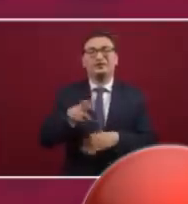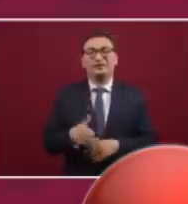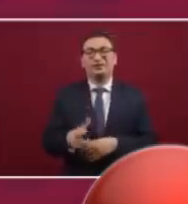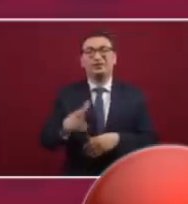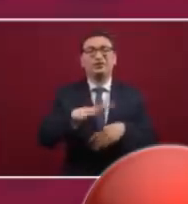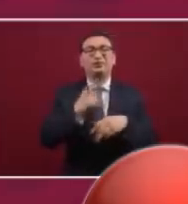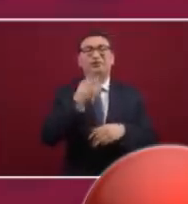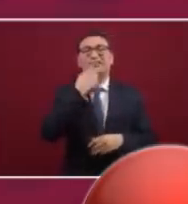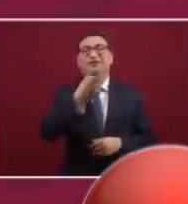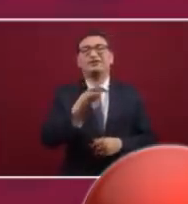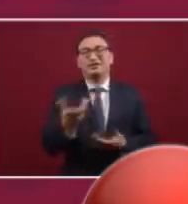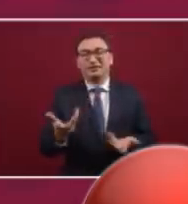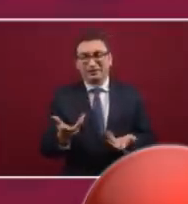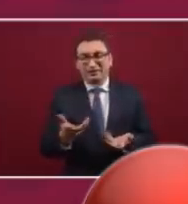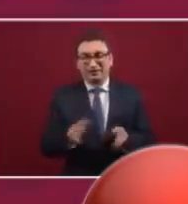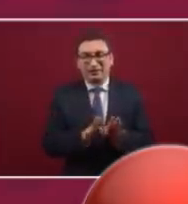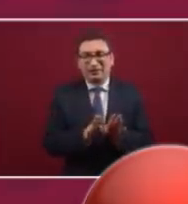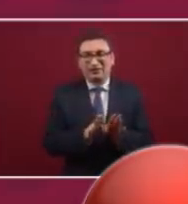iba a llegar